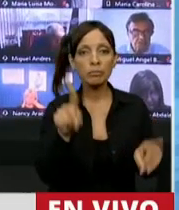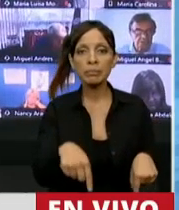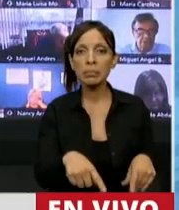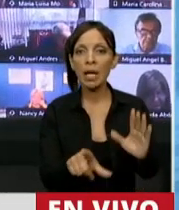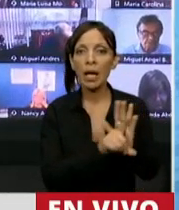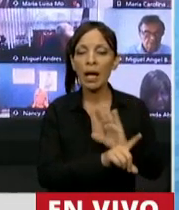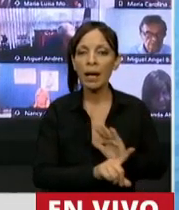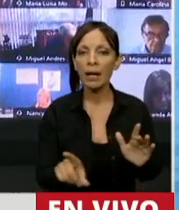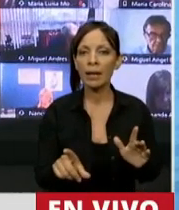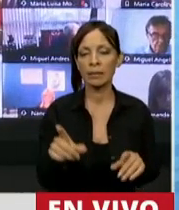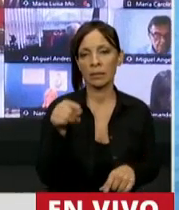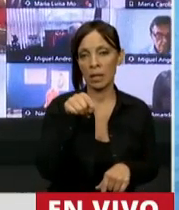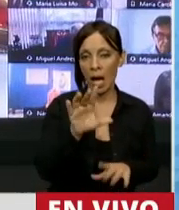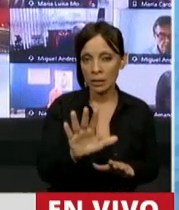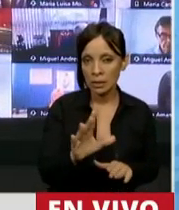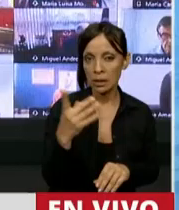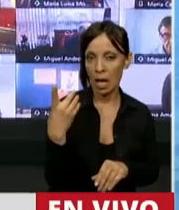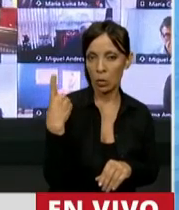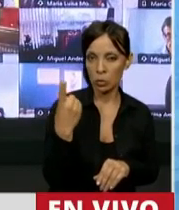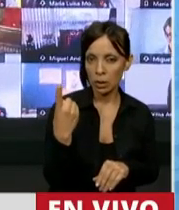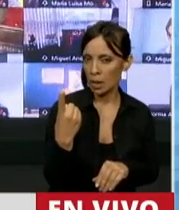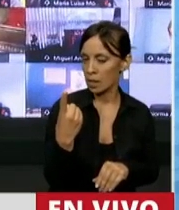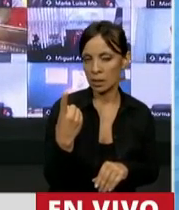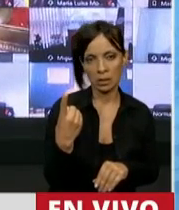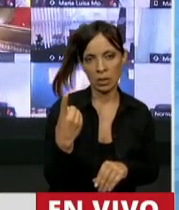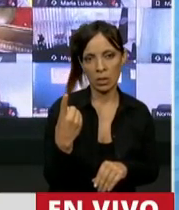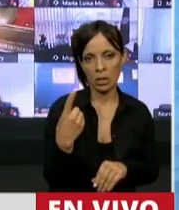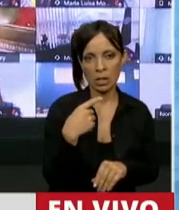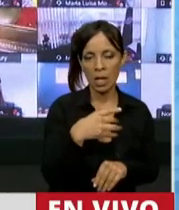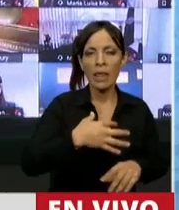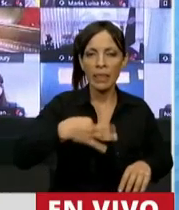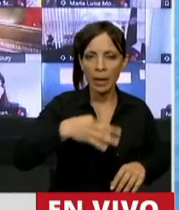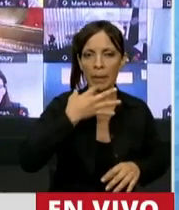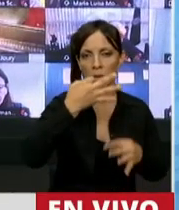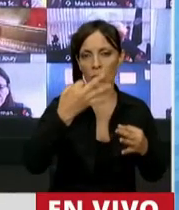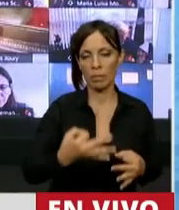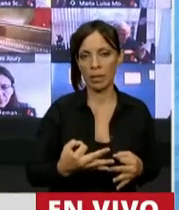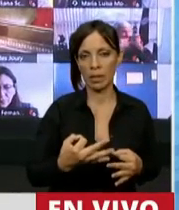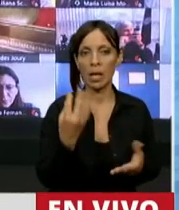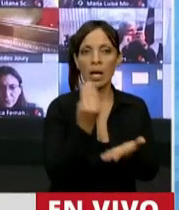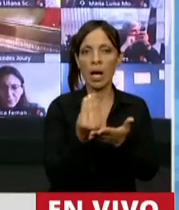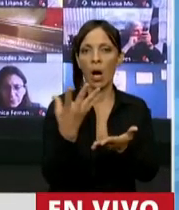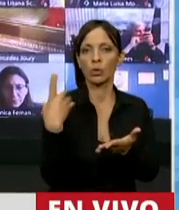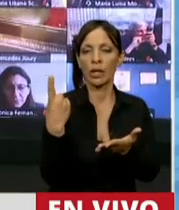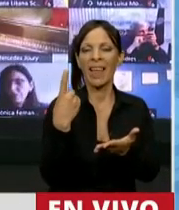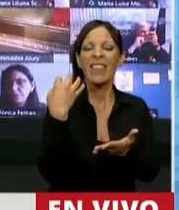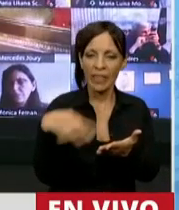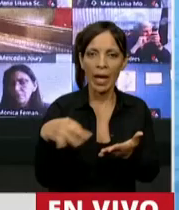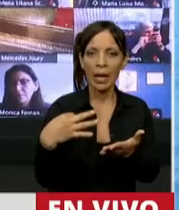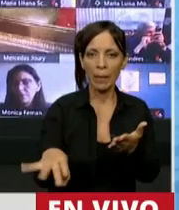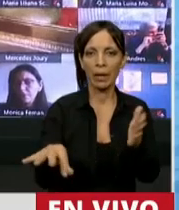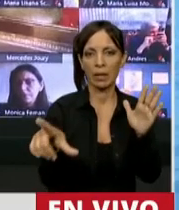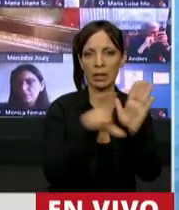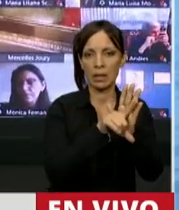No son autoridades para no cumplir la ley, son autoridades para cumplirla y